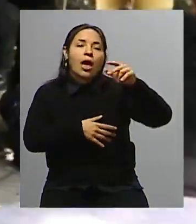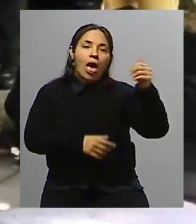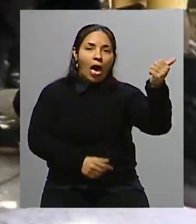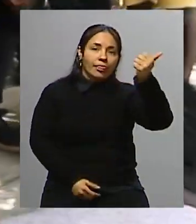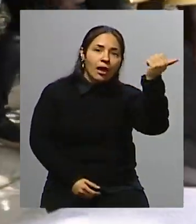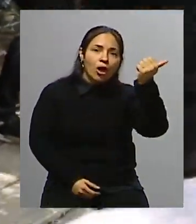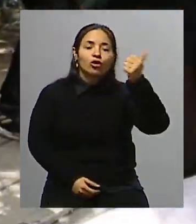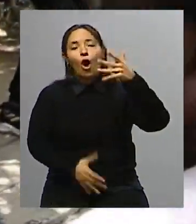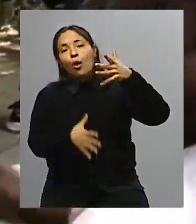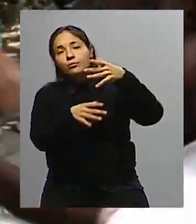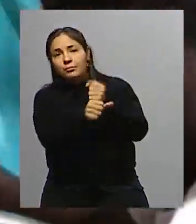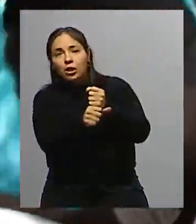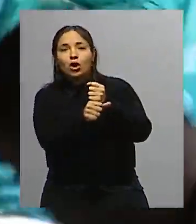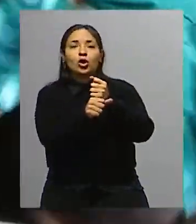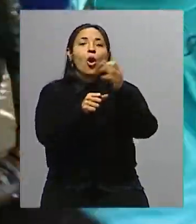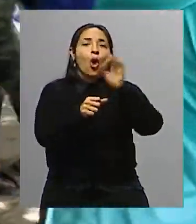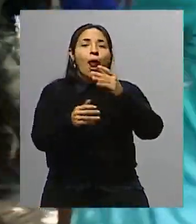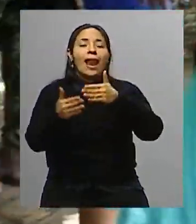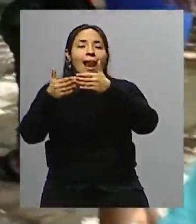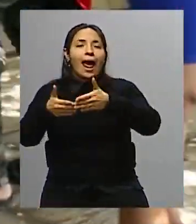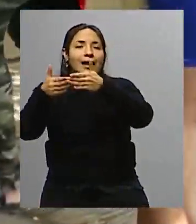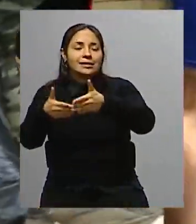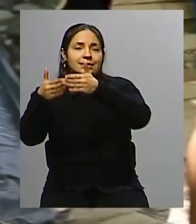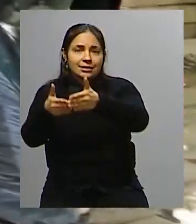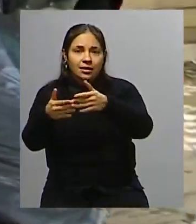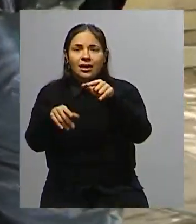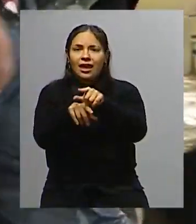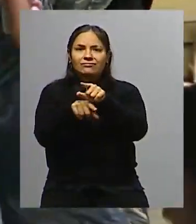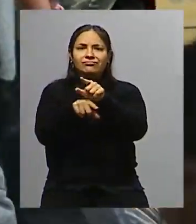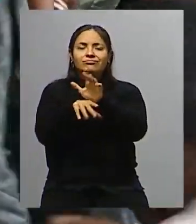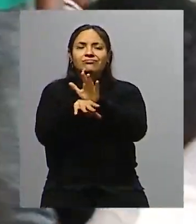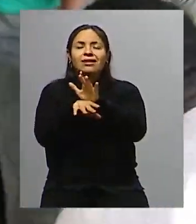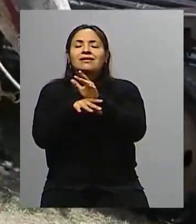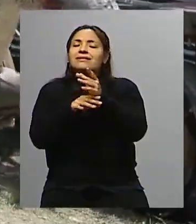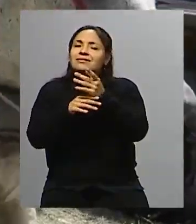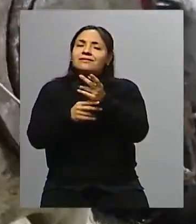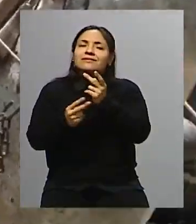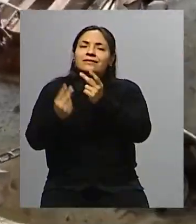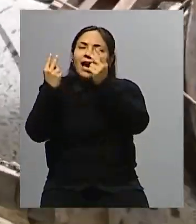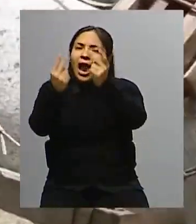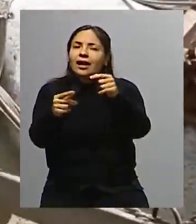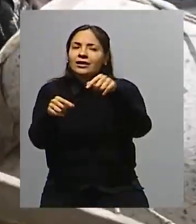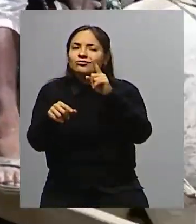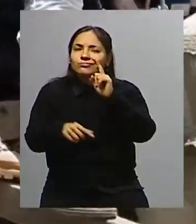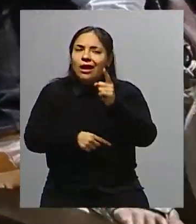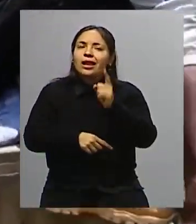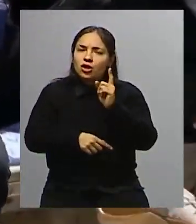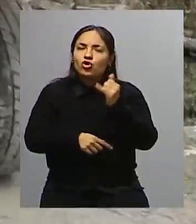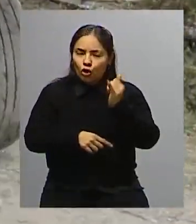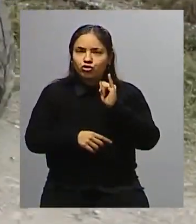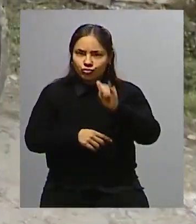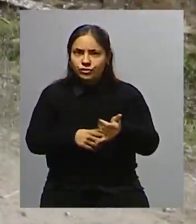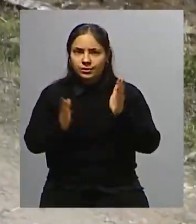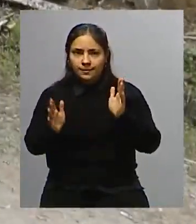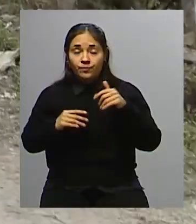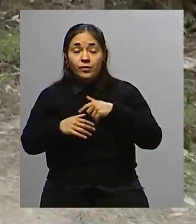colectivo o en lancha, ¿no? Ese tipo de migración existe y es obviamente muy riesgosa, ¿no? O incluso aquí, yo